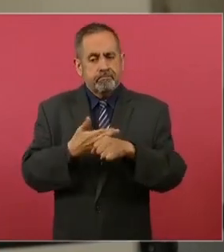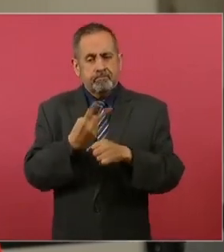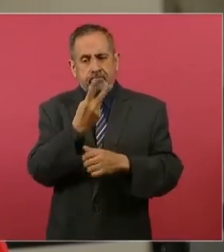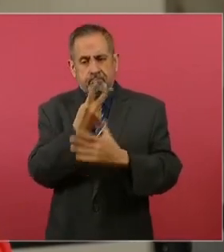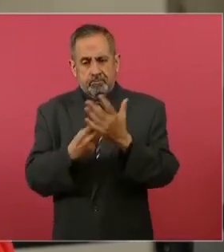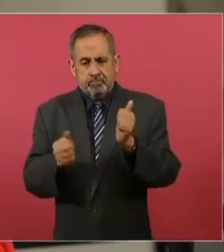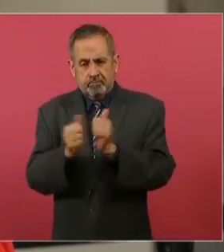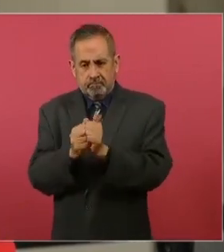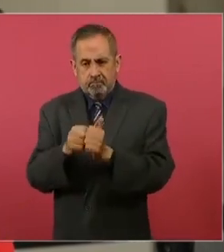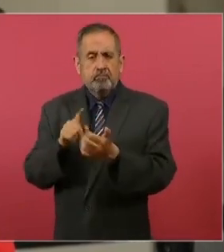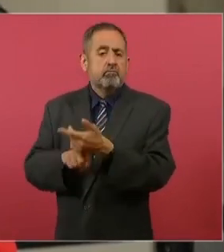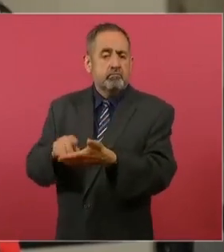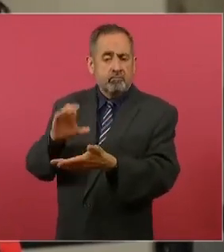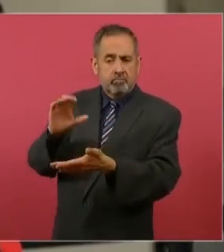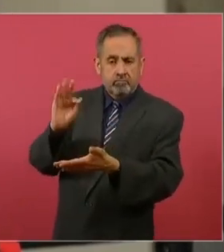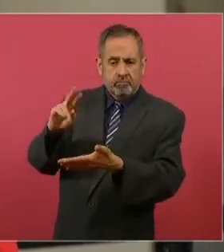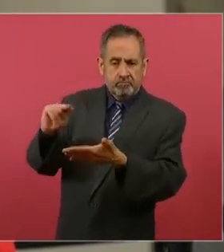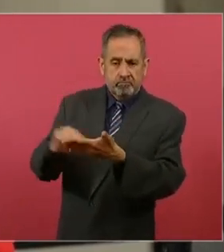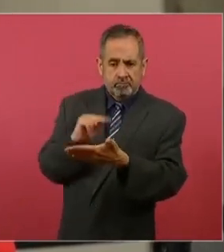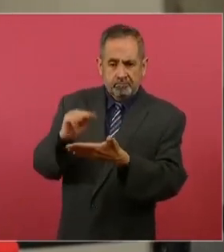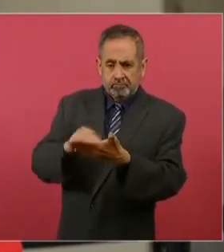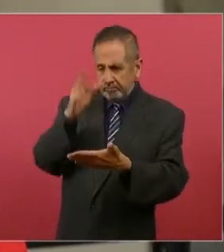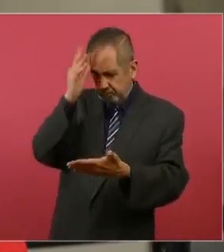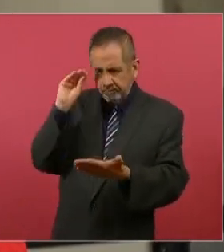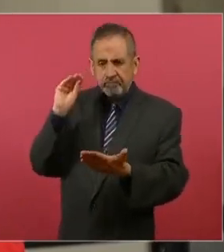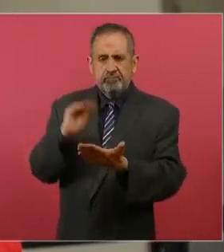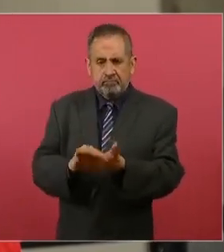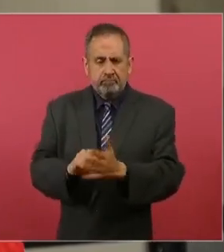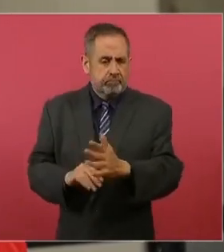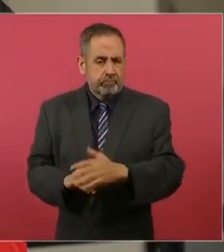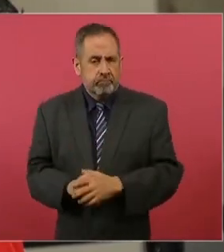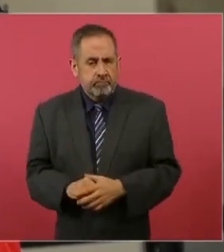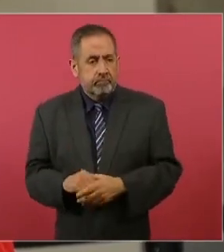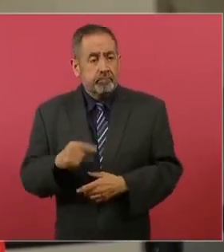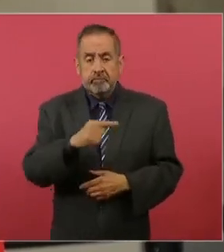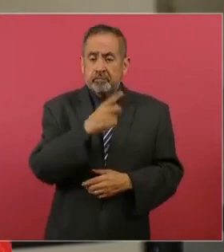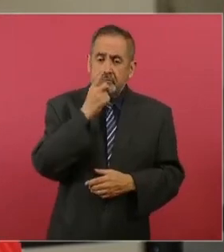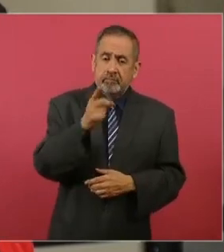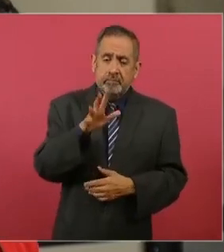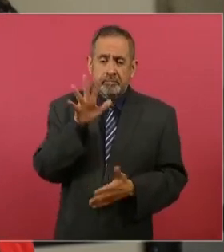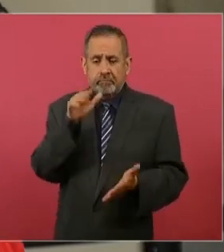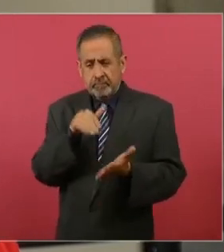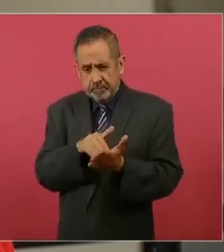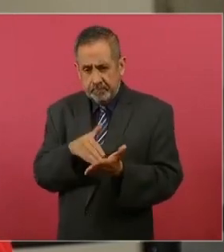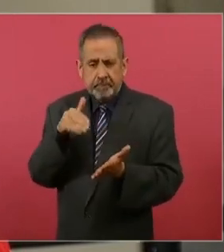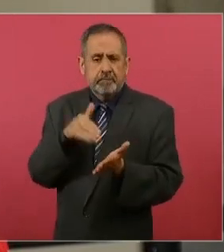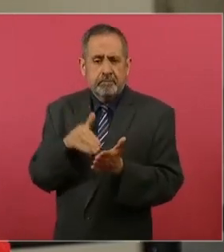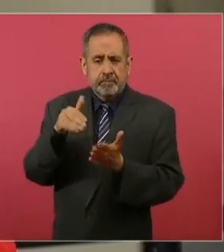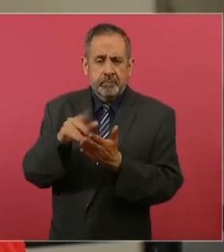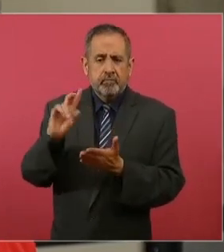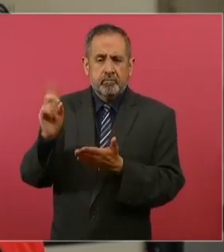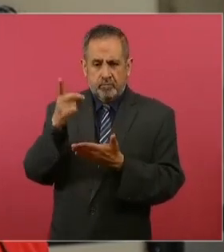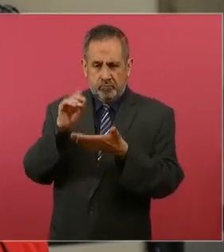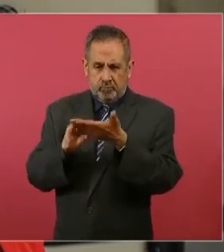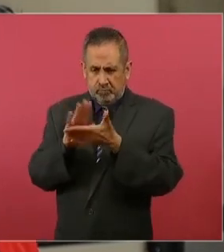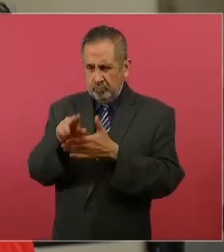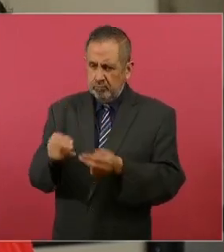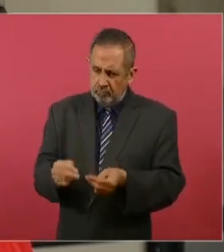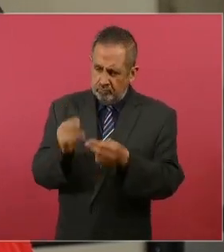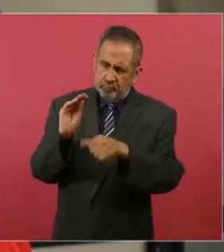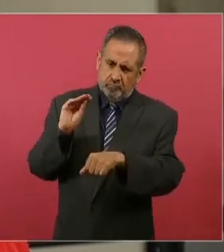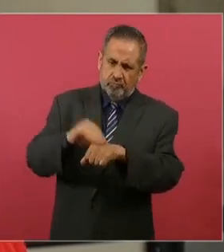la Comisión Federal de Electricidad. Se había mencionado una inversión de $5,000 millones. ¿Nos